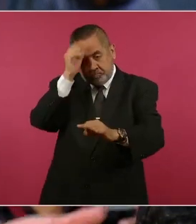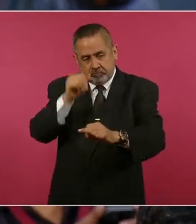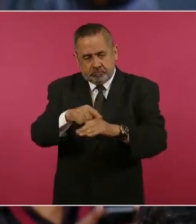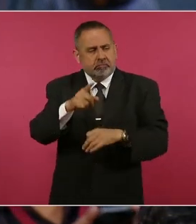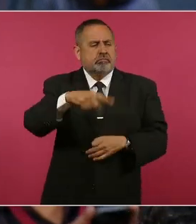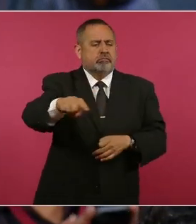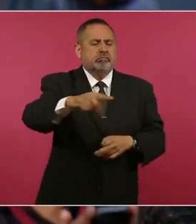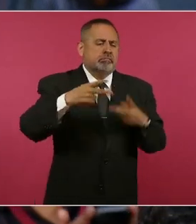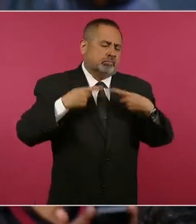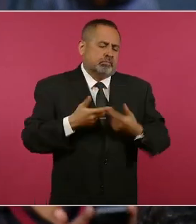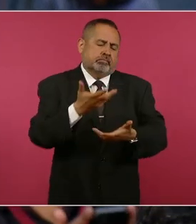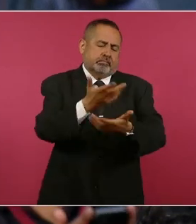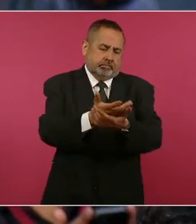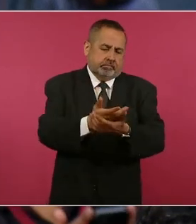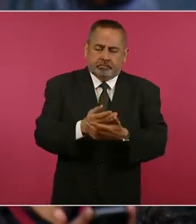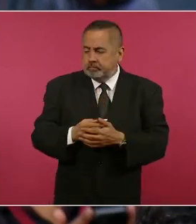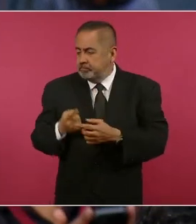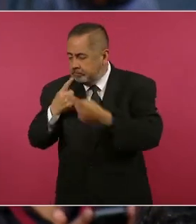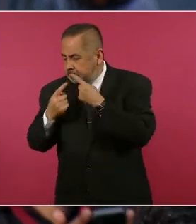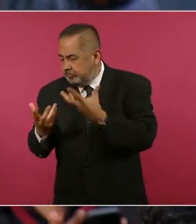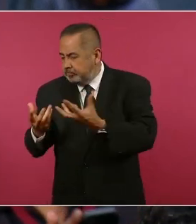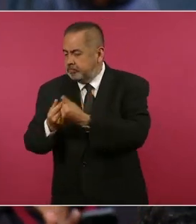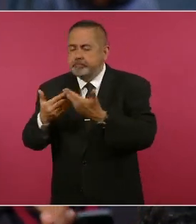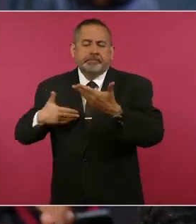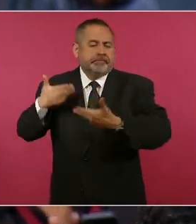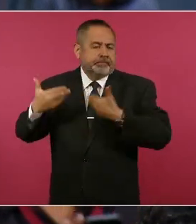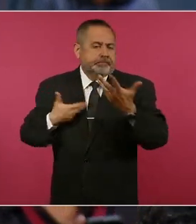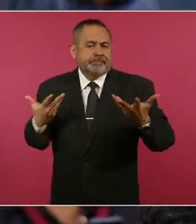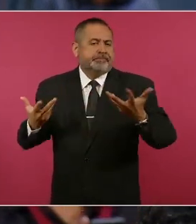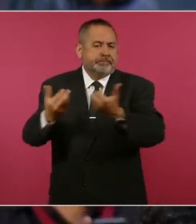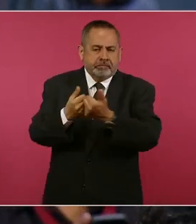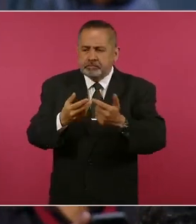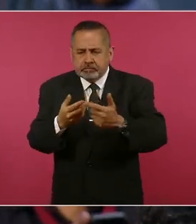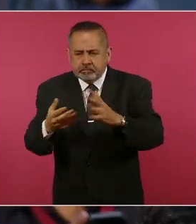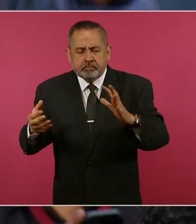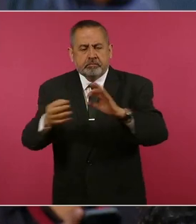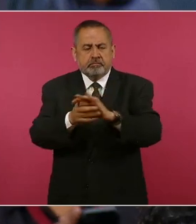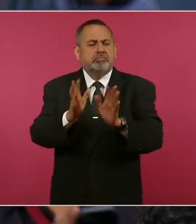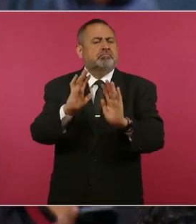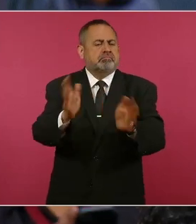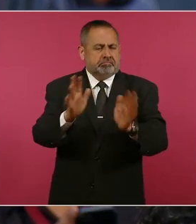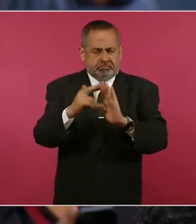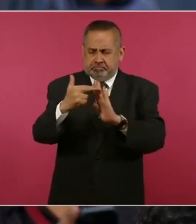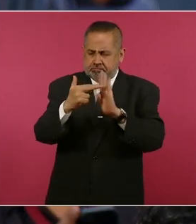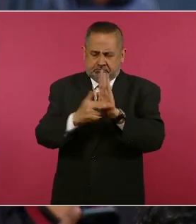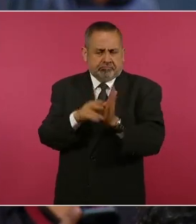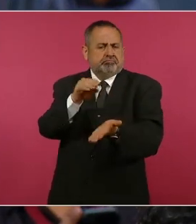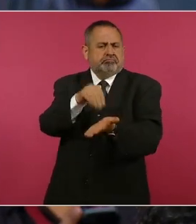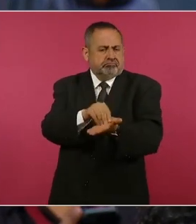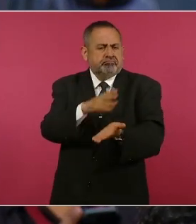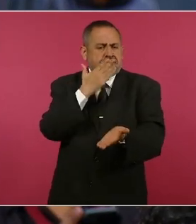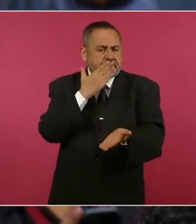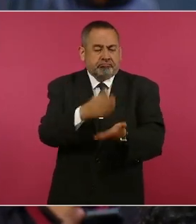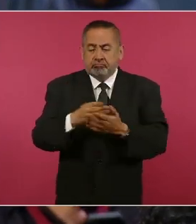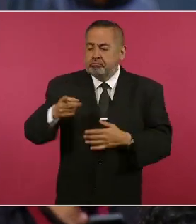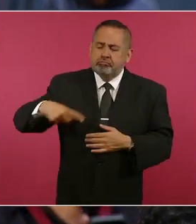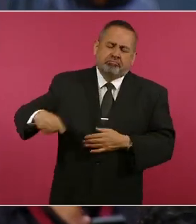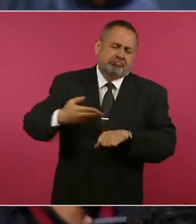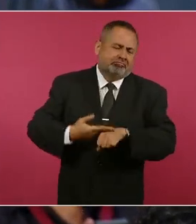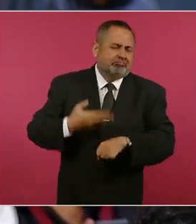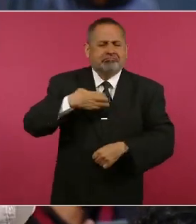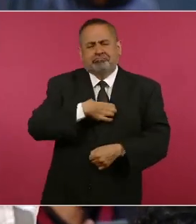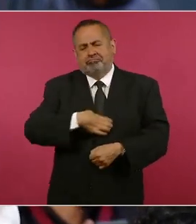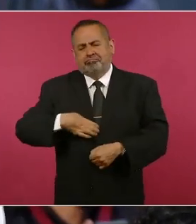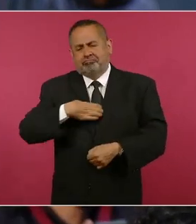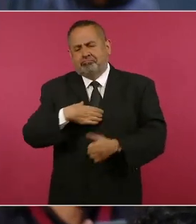descansar y los que se van a divertir, y poner reglamentos, y estaban muy, muy contentos